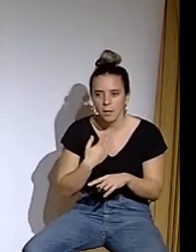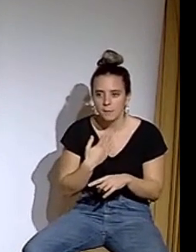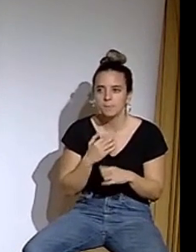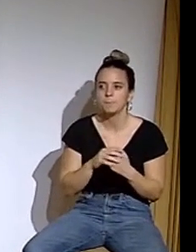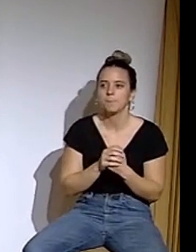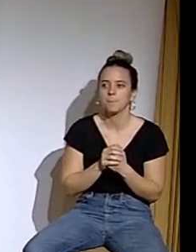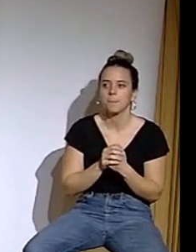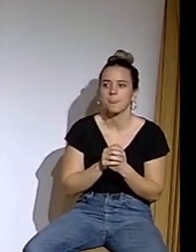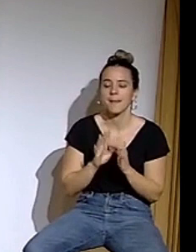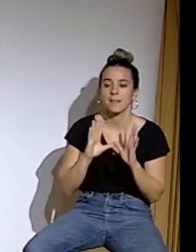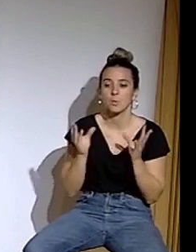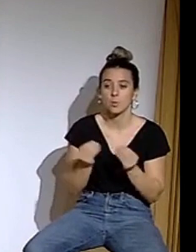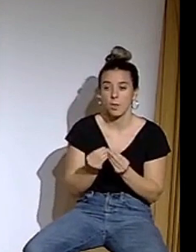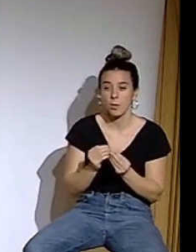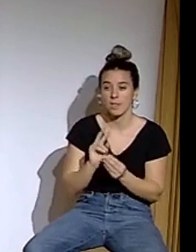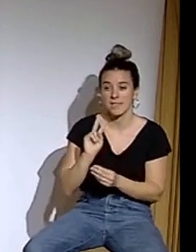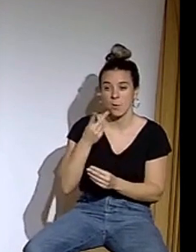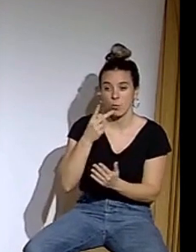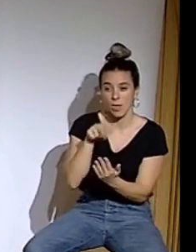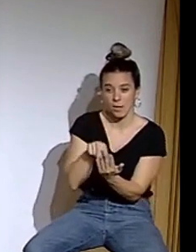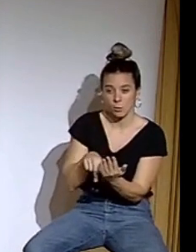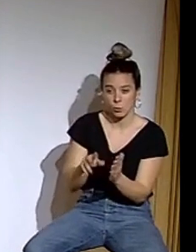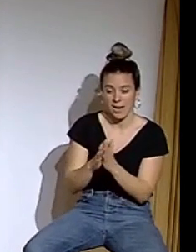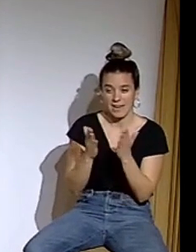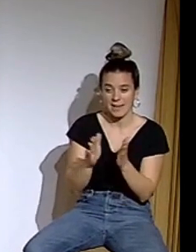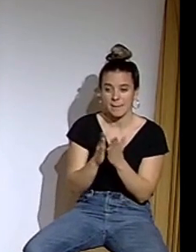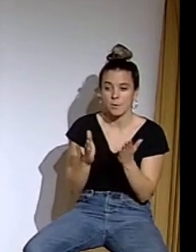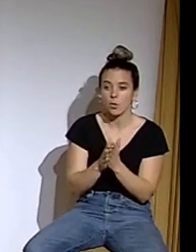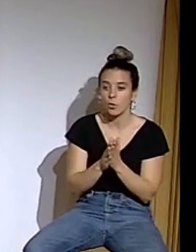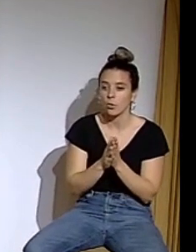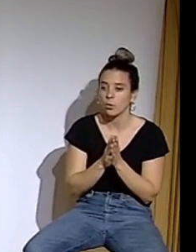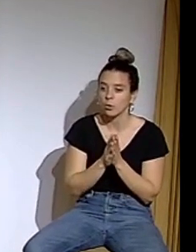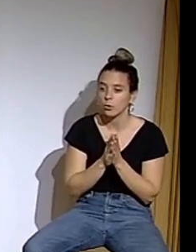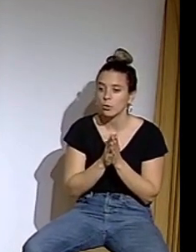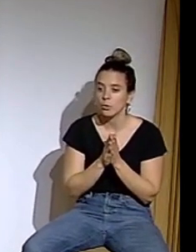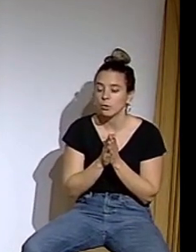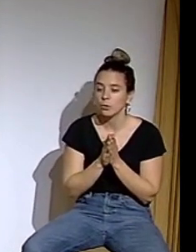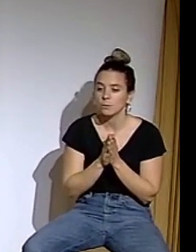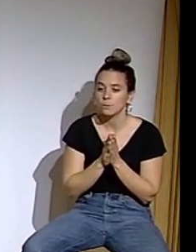del libro del kybalion un poco hablando de